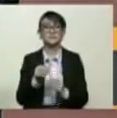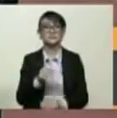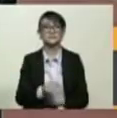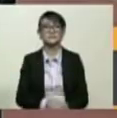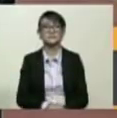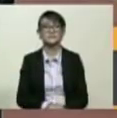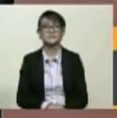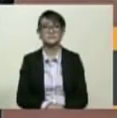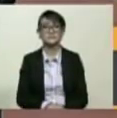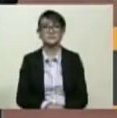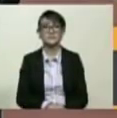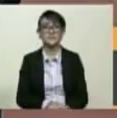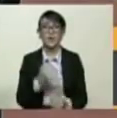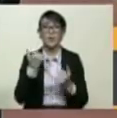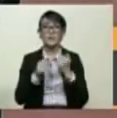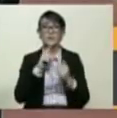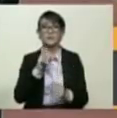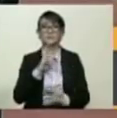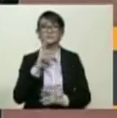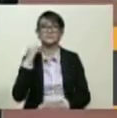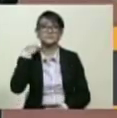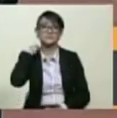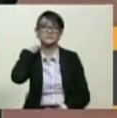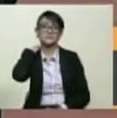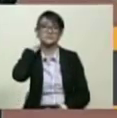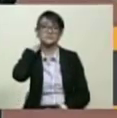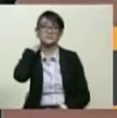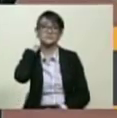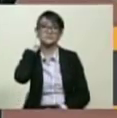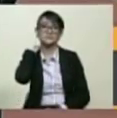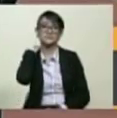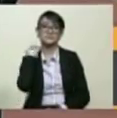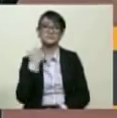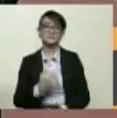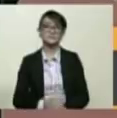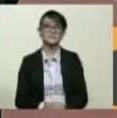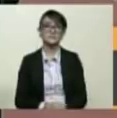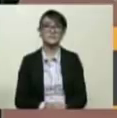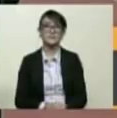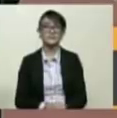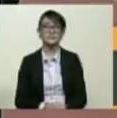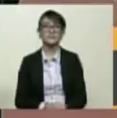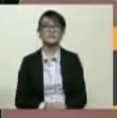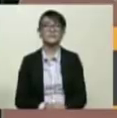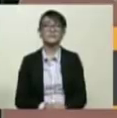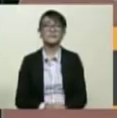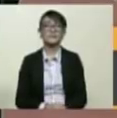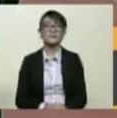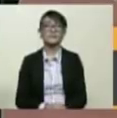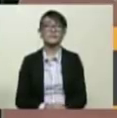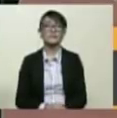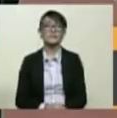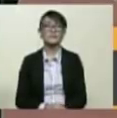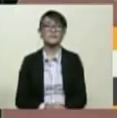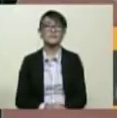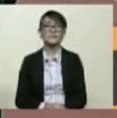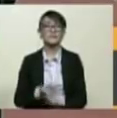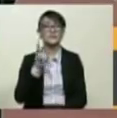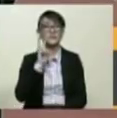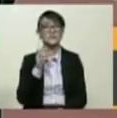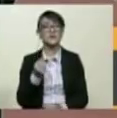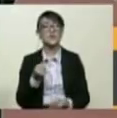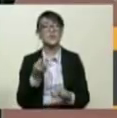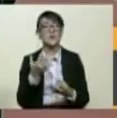comienzo con su última pregunta, o más bien, contestemos lo del señor Ratti. ¿Usted ha visto los números que tiene el señor Ratti en las encuestas,